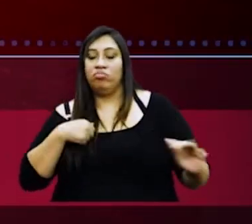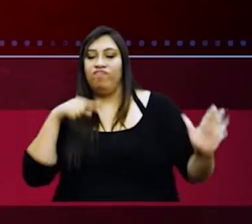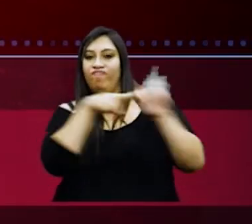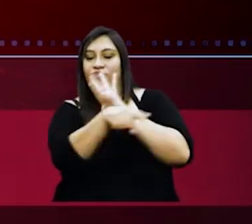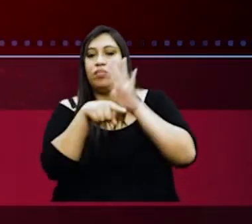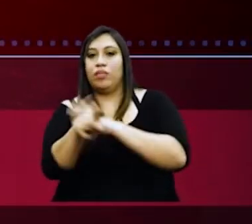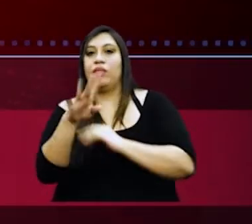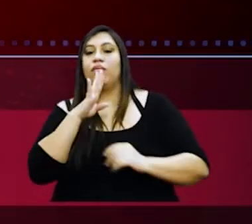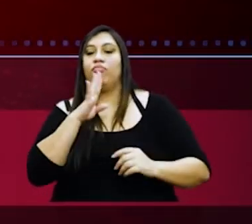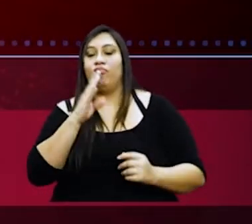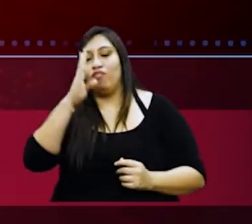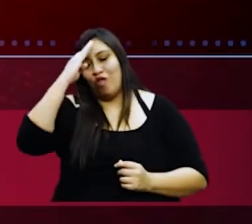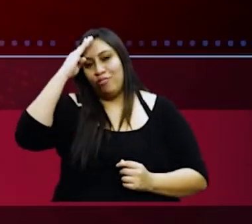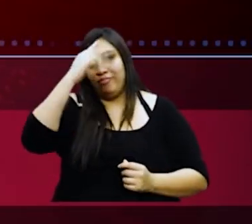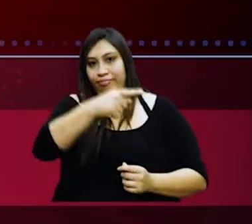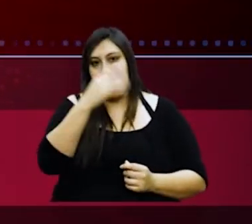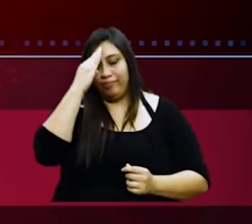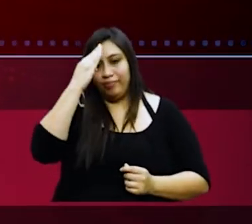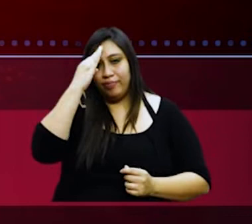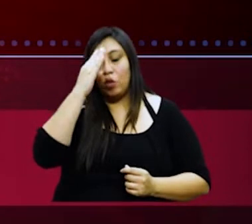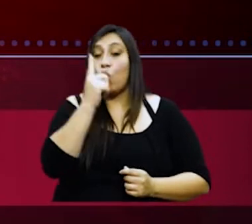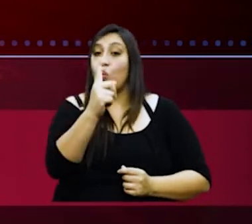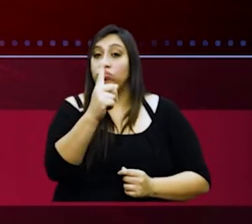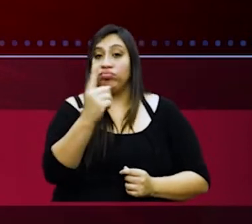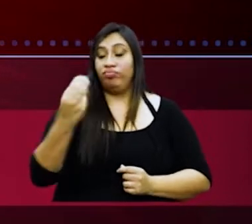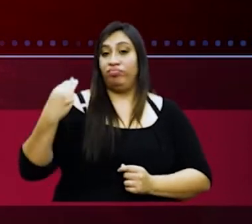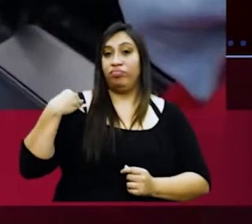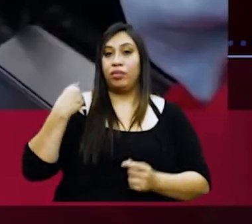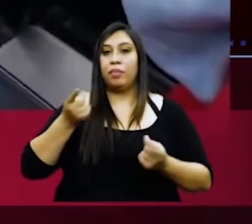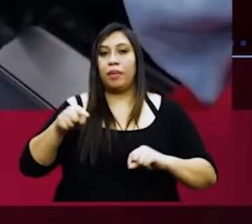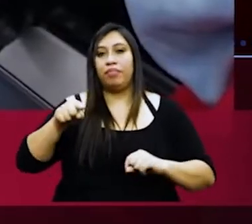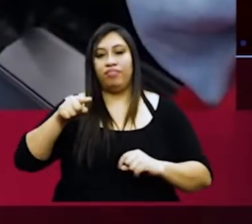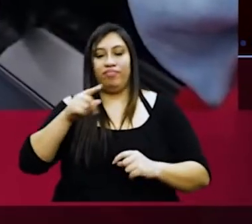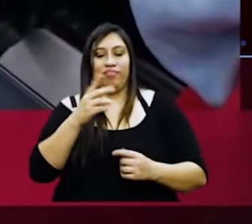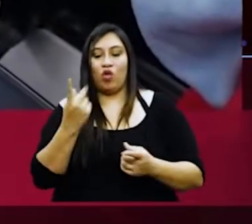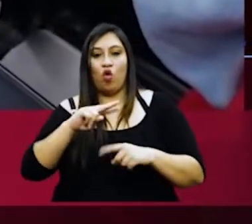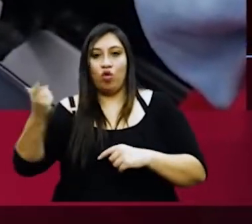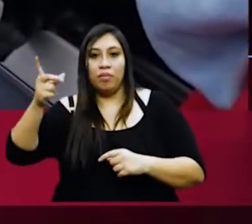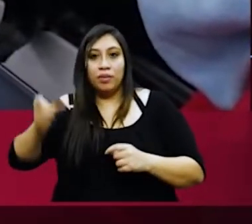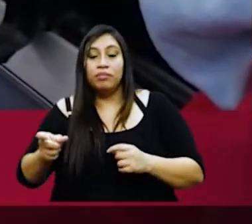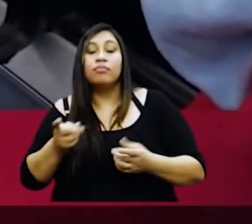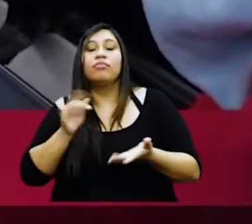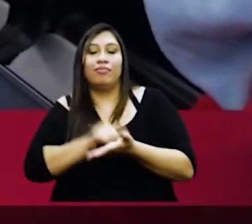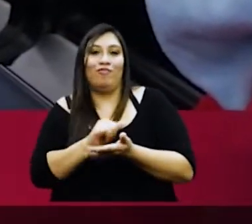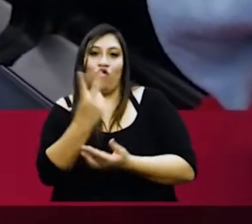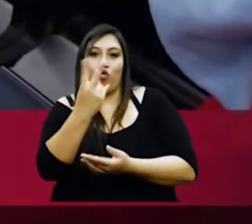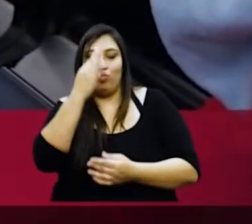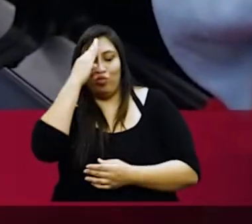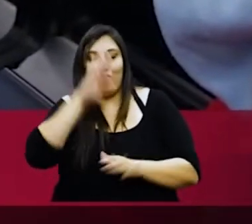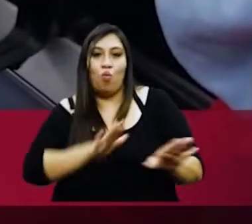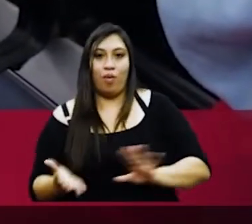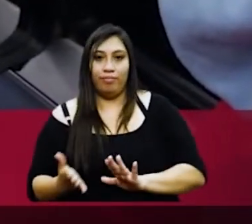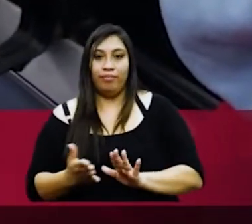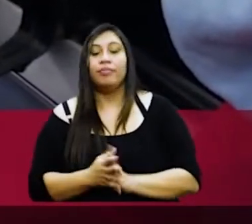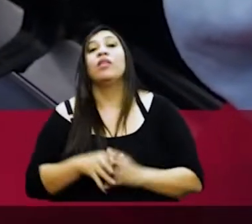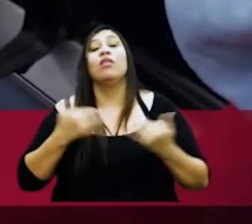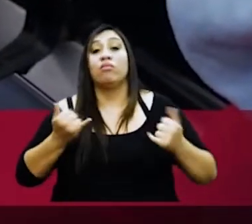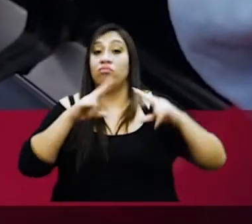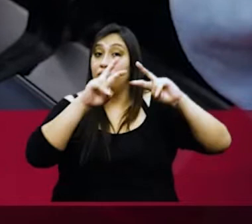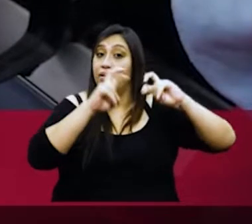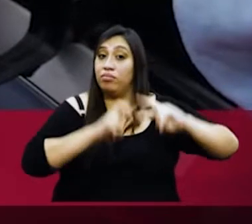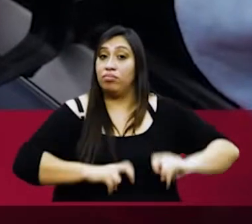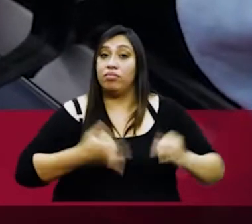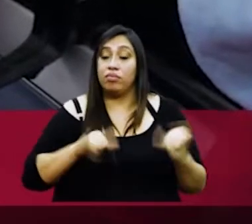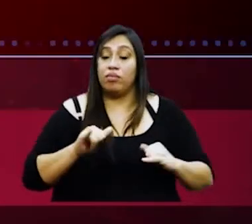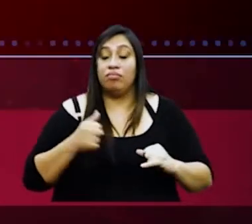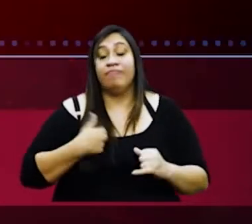a mansalva en contra de los miembros de la fuerza pública. Un sargento y un patrullero de esta estación serían las víctimas fatales. Las investigaciones